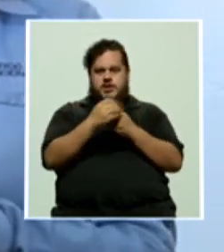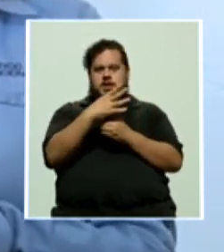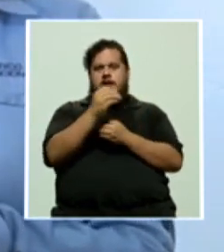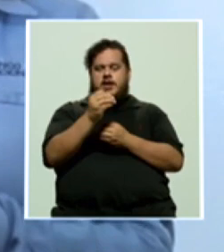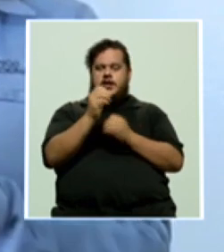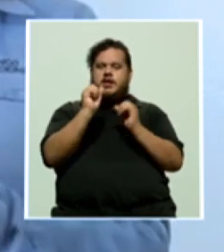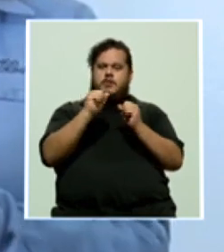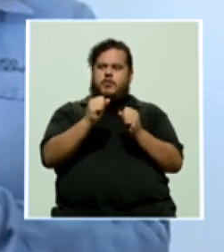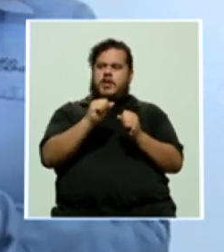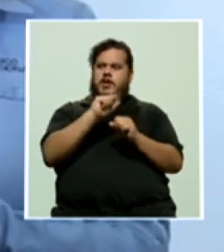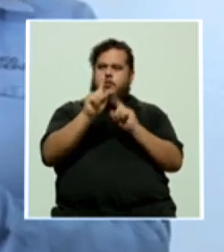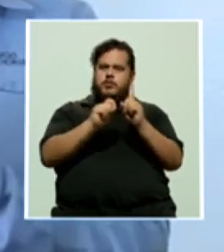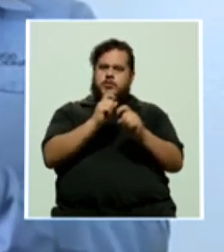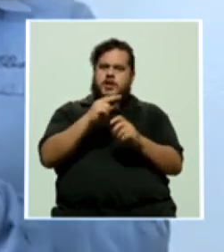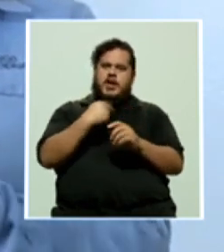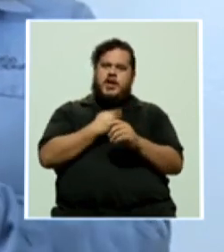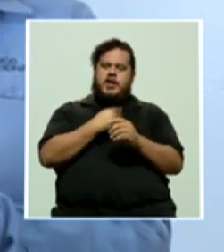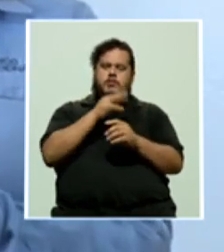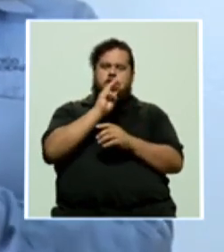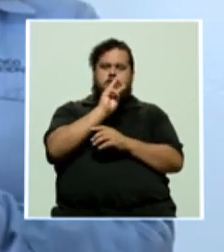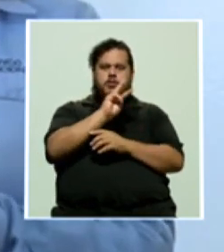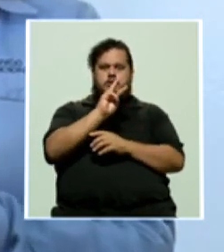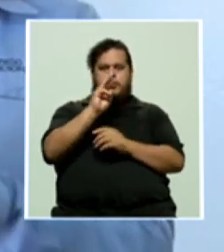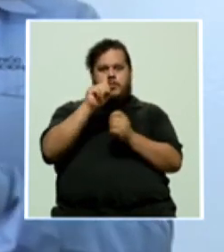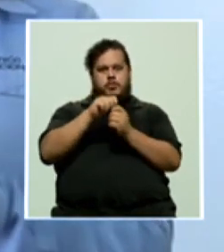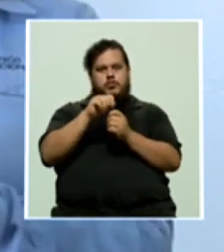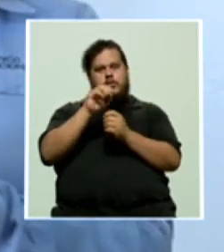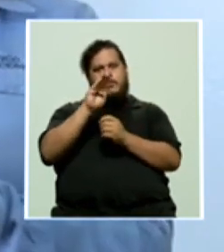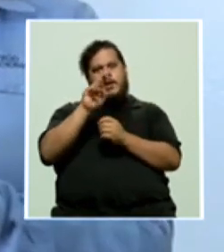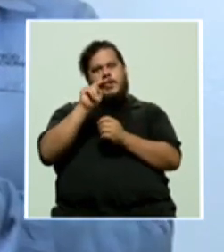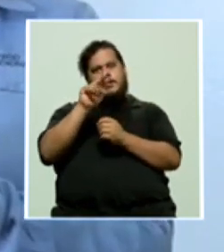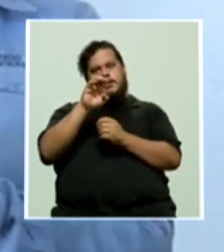puede consultar en nuestra página web